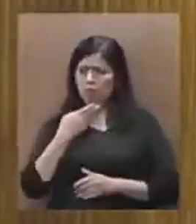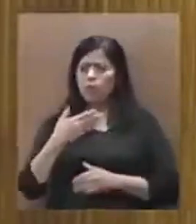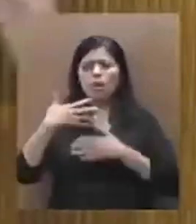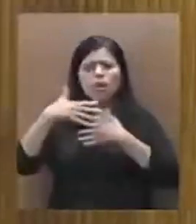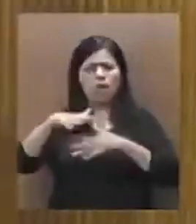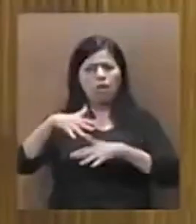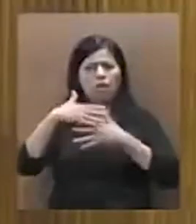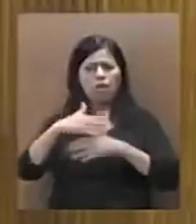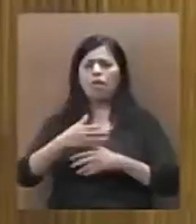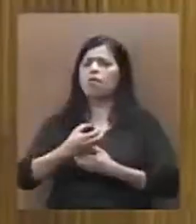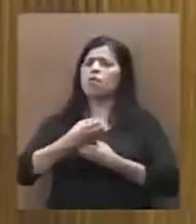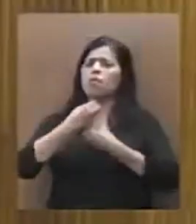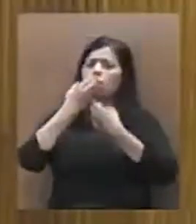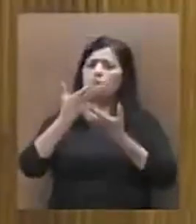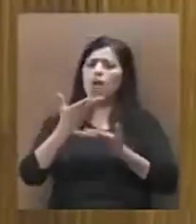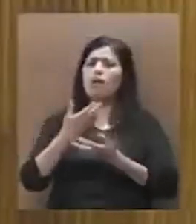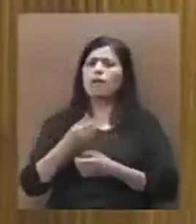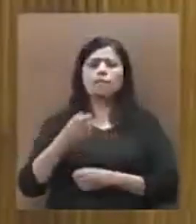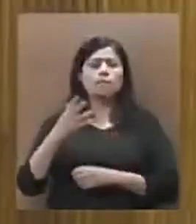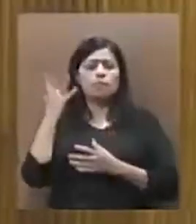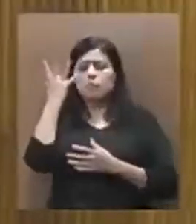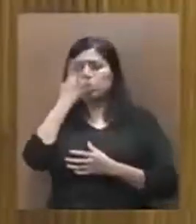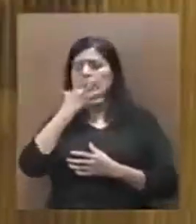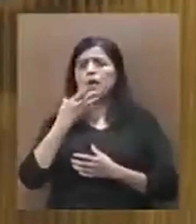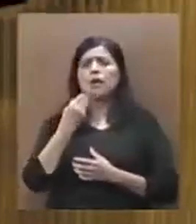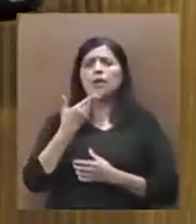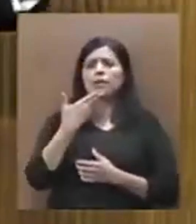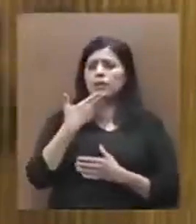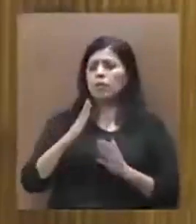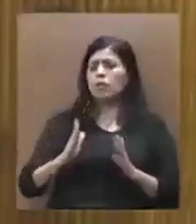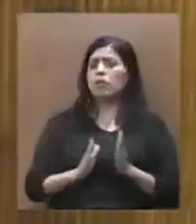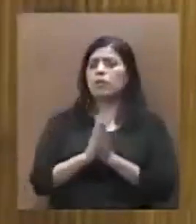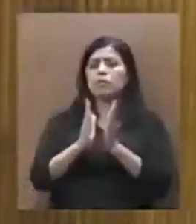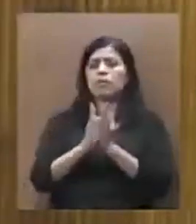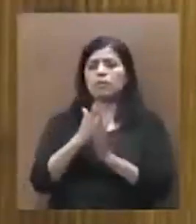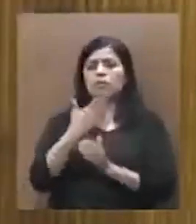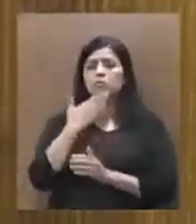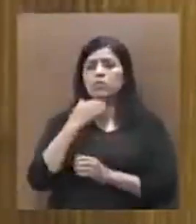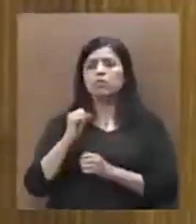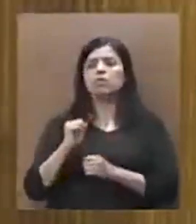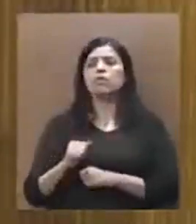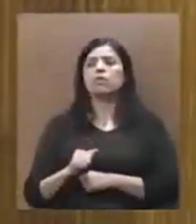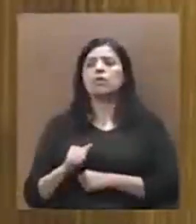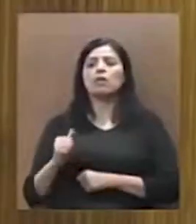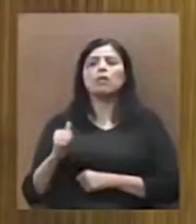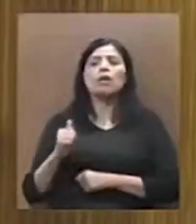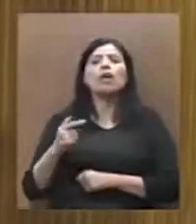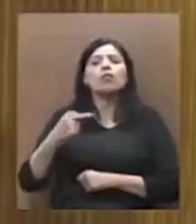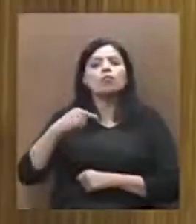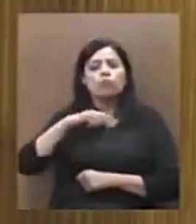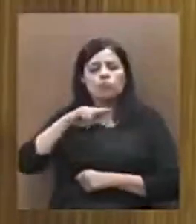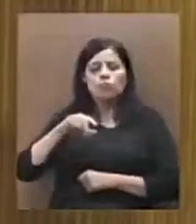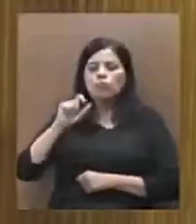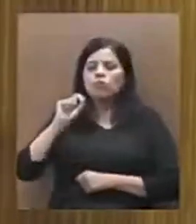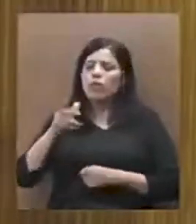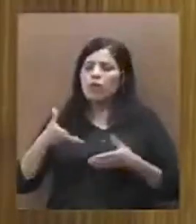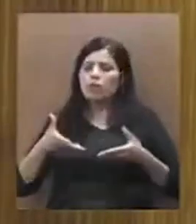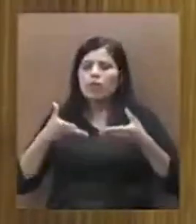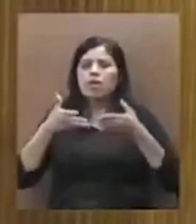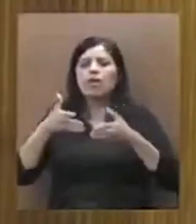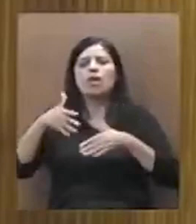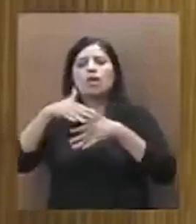vayan y hablen y todo eso es una una maravilla de una democracia algún día nos ha tocado estar también en la calle